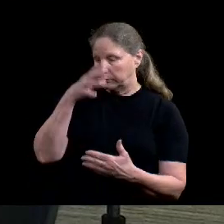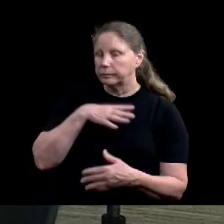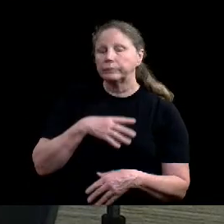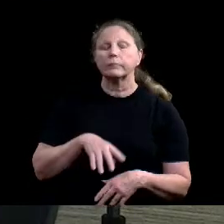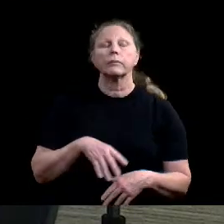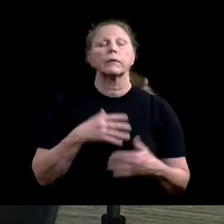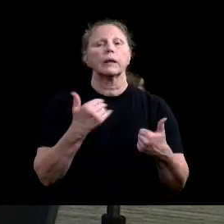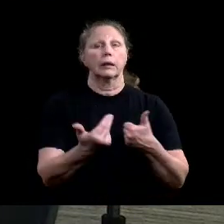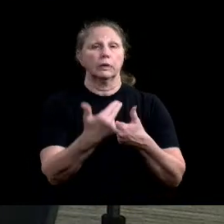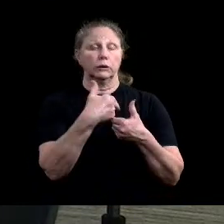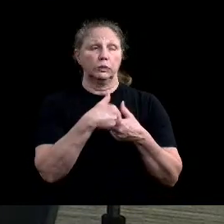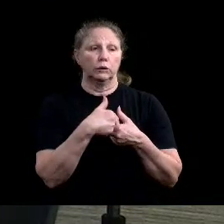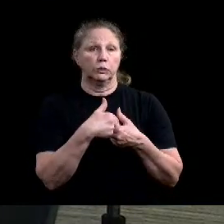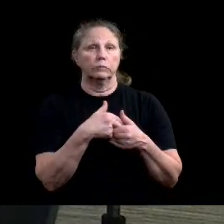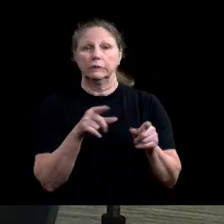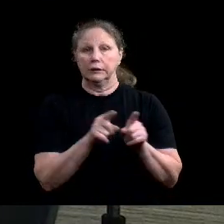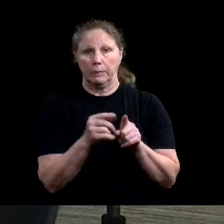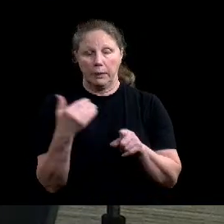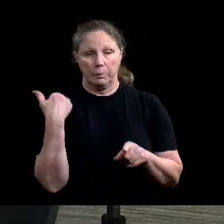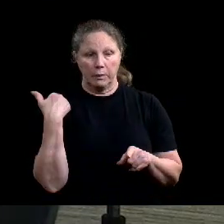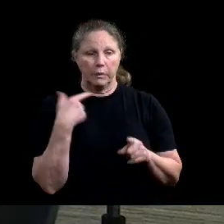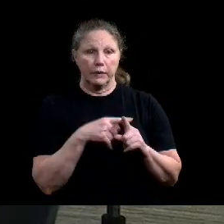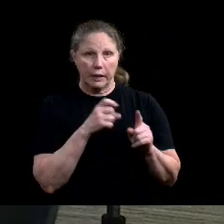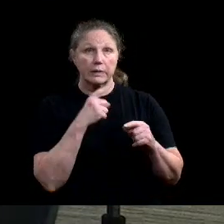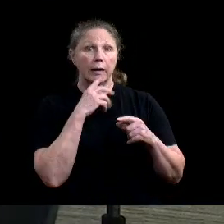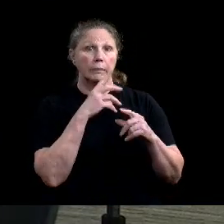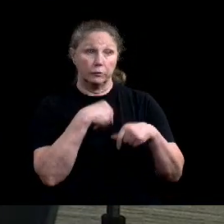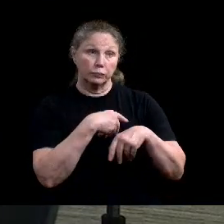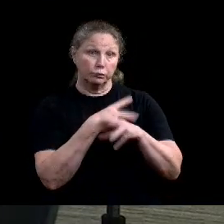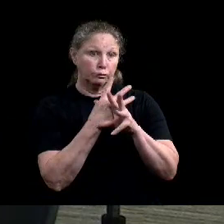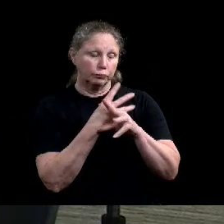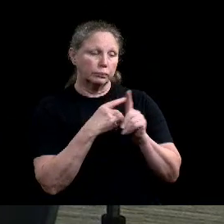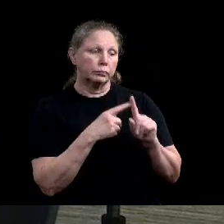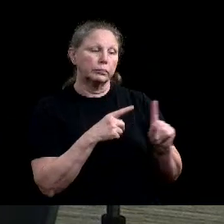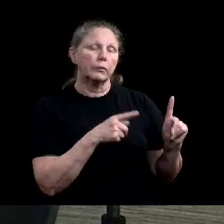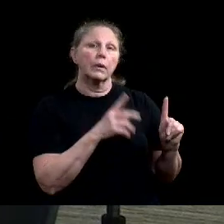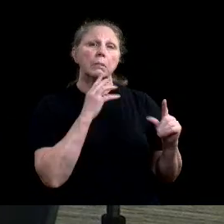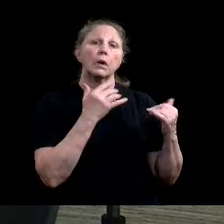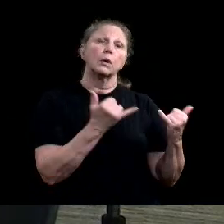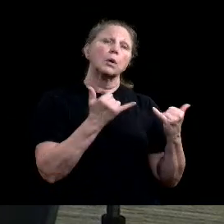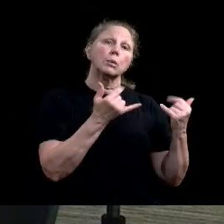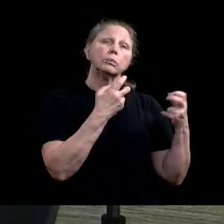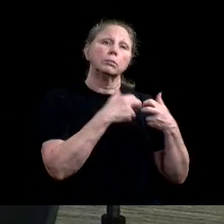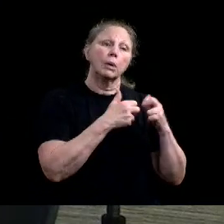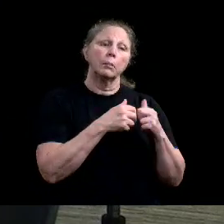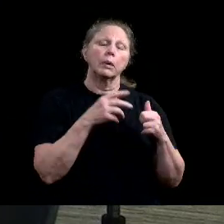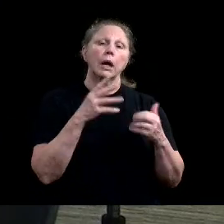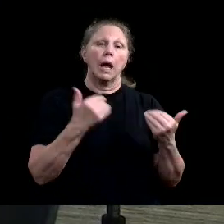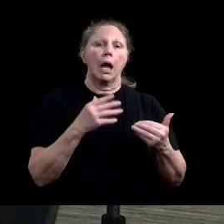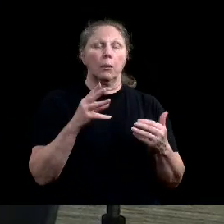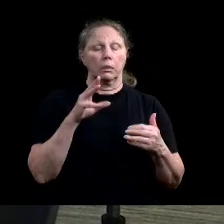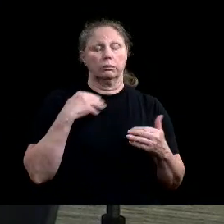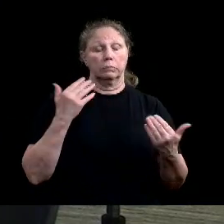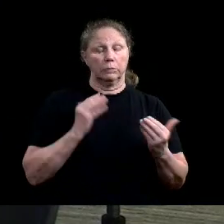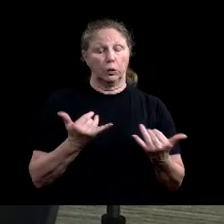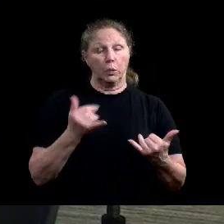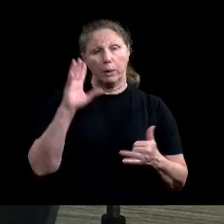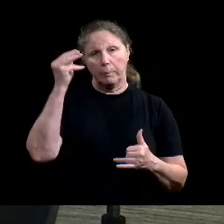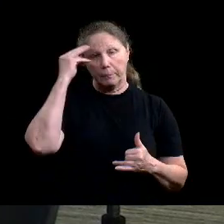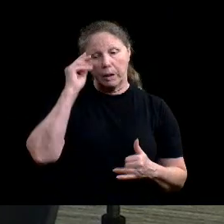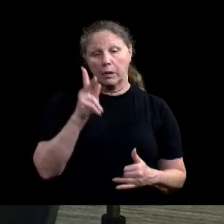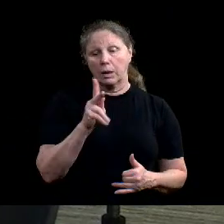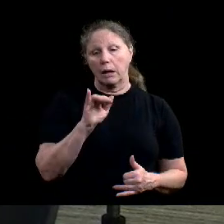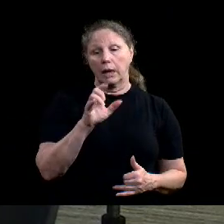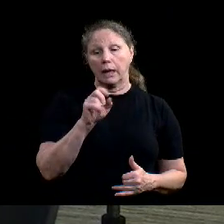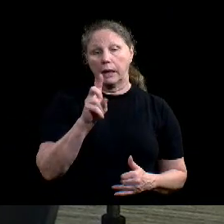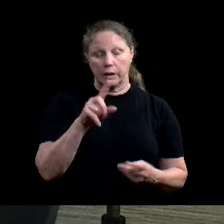virtually, to speak on current issues is our Waco Mayor, Kyle Deaver, McLennan County Judge Scott Felton, and Dr. Jackson Griggs,